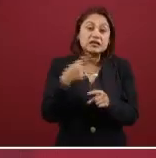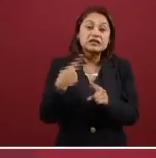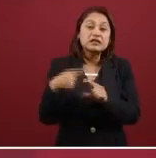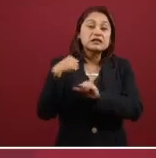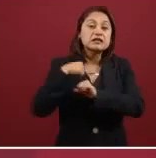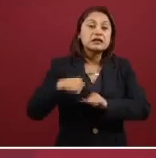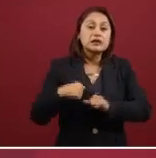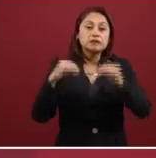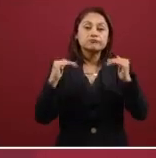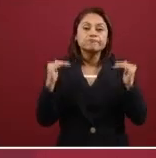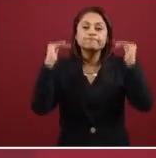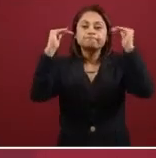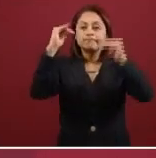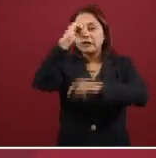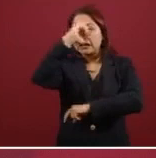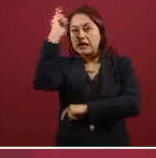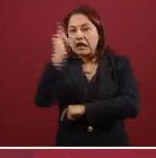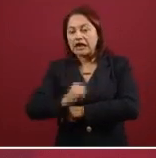que si ganaban